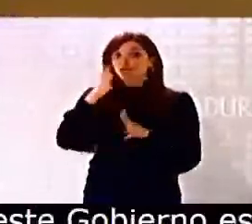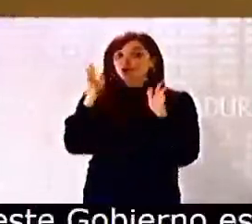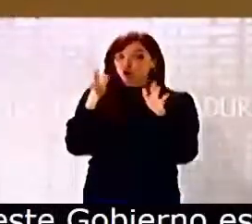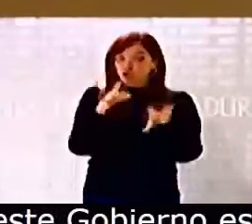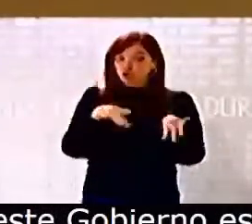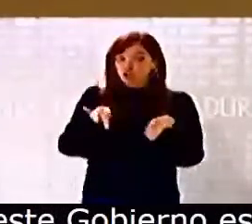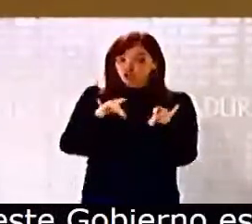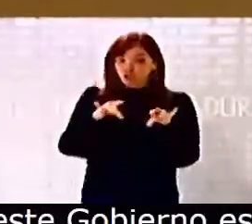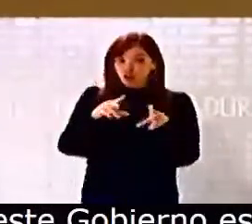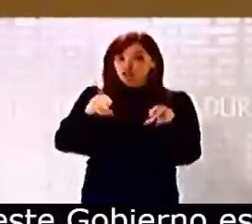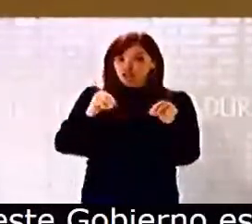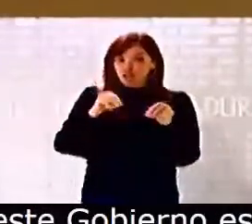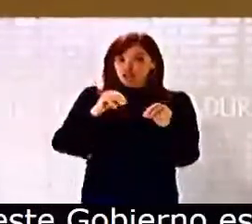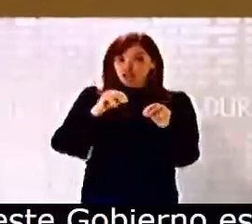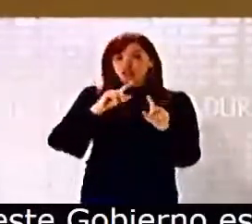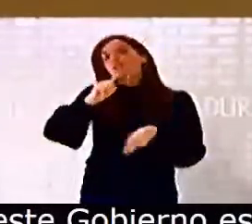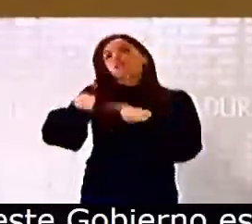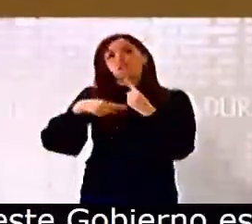no es prudente